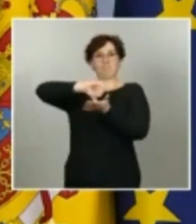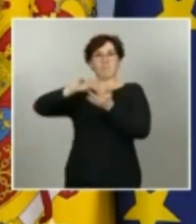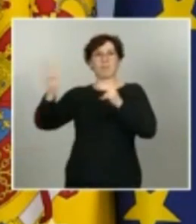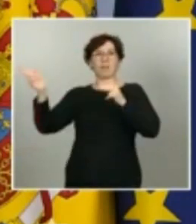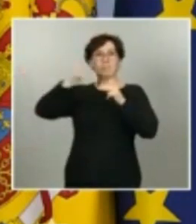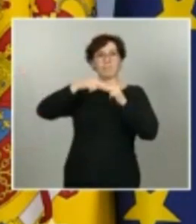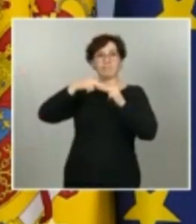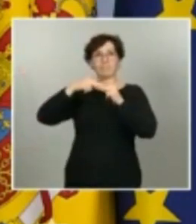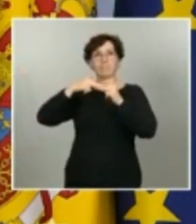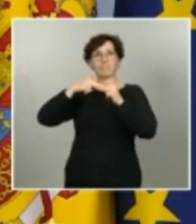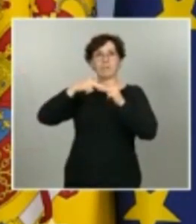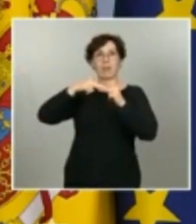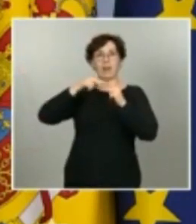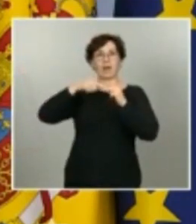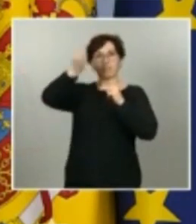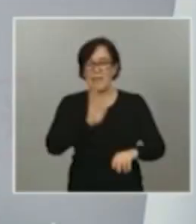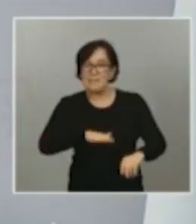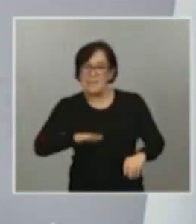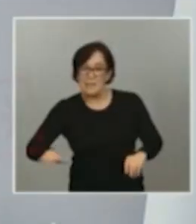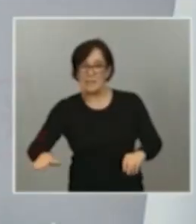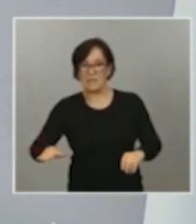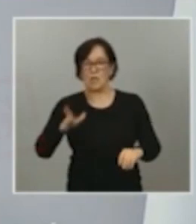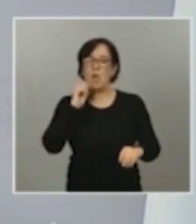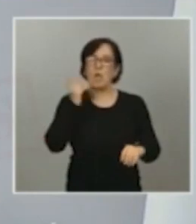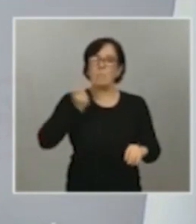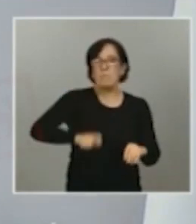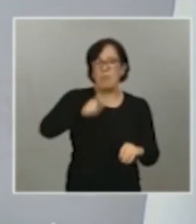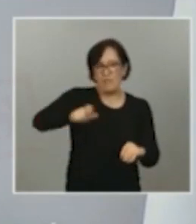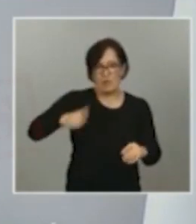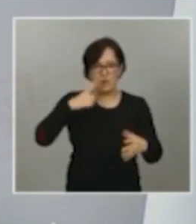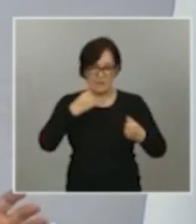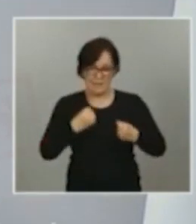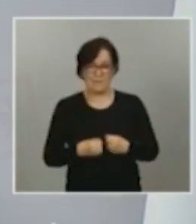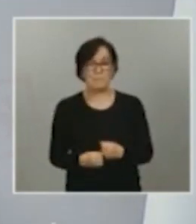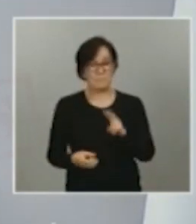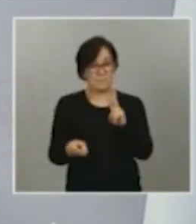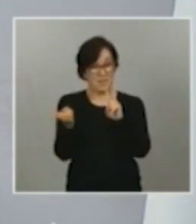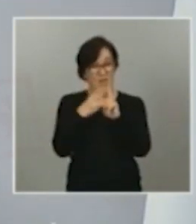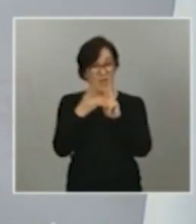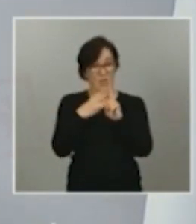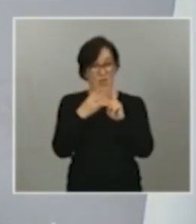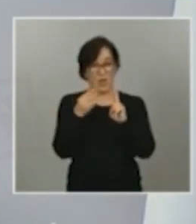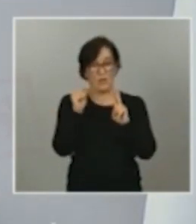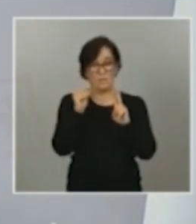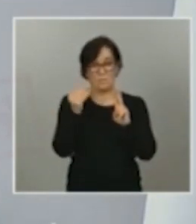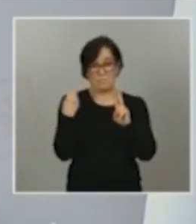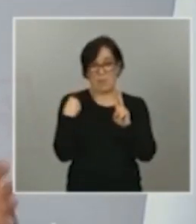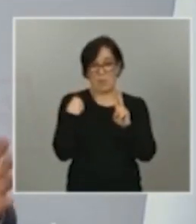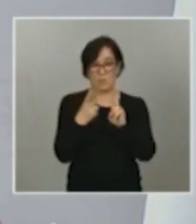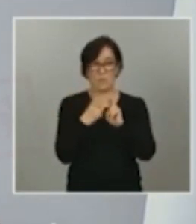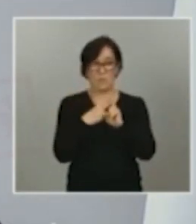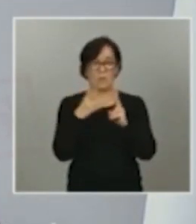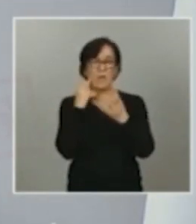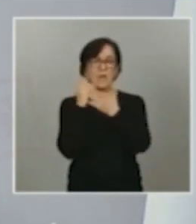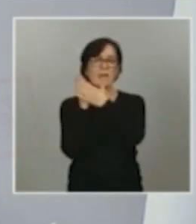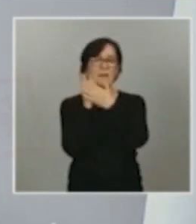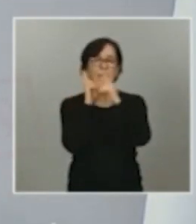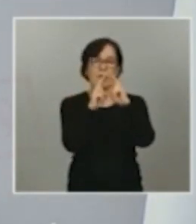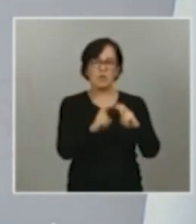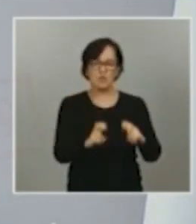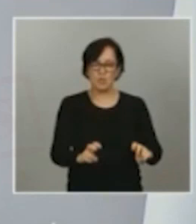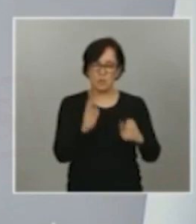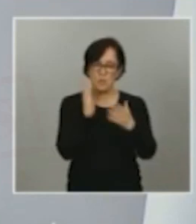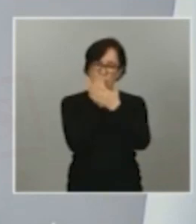ministro y ya y fran o simon deben dar cuentas de lo que han hecho de lo que han decidido ante la justicia